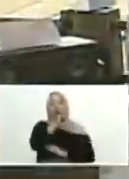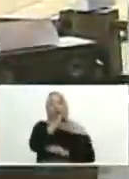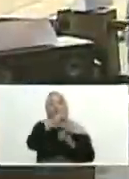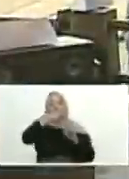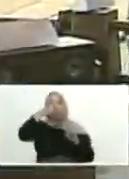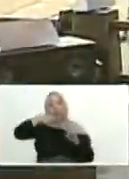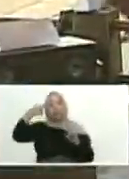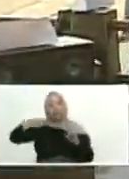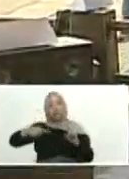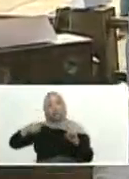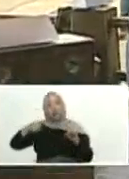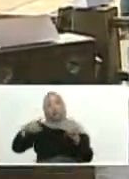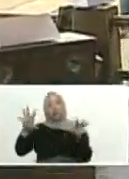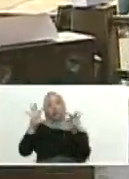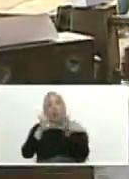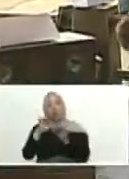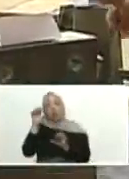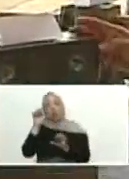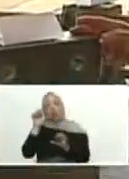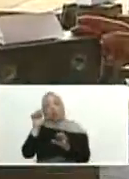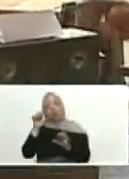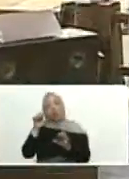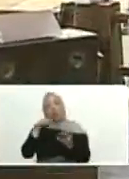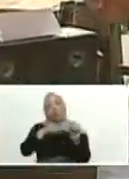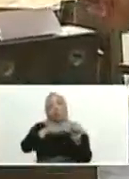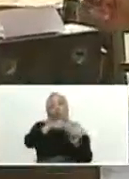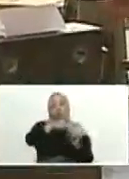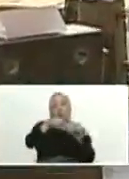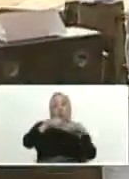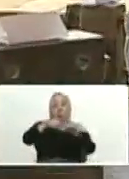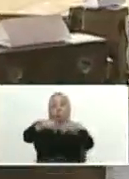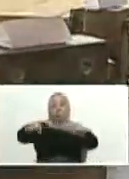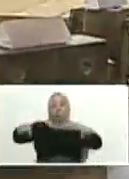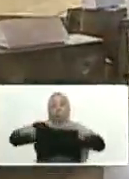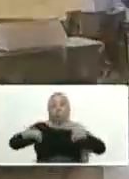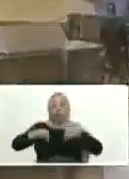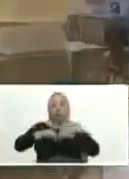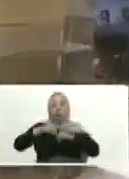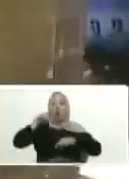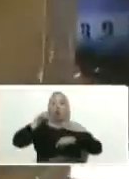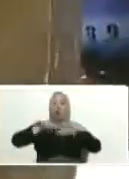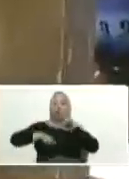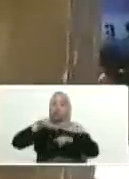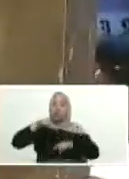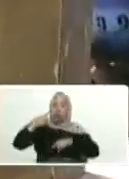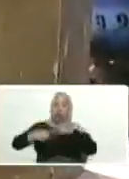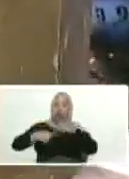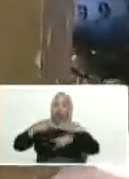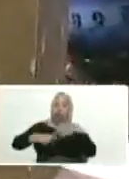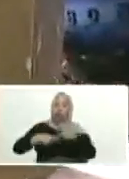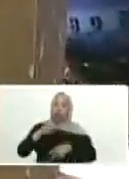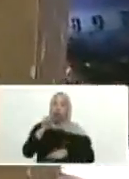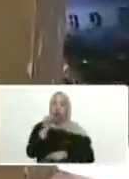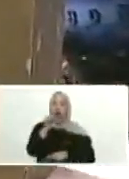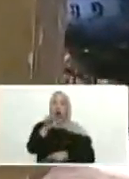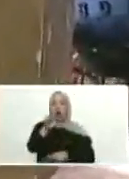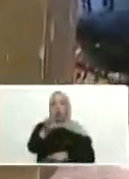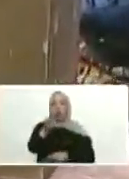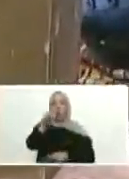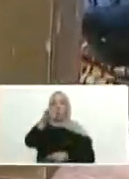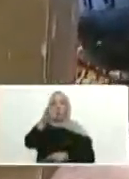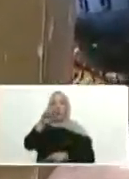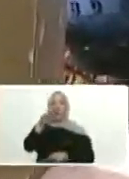que es lo que componen el circuito de de aluminio electrolítico y para poder producir una tonelada de aluminio